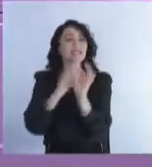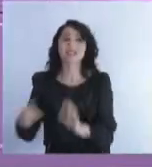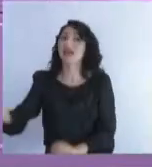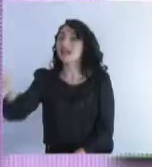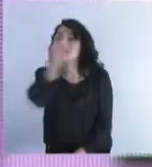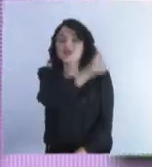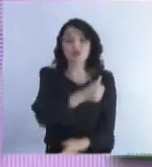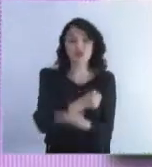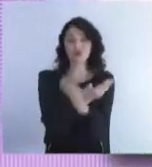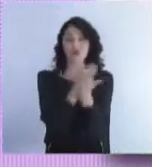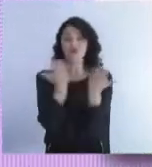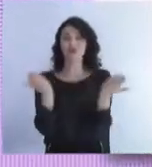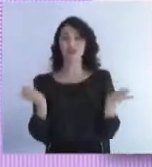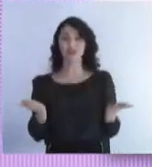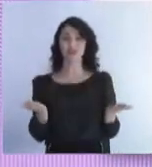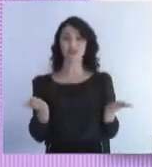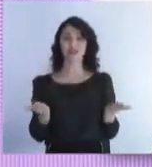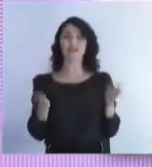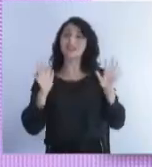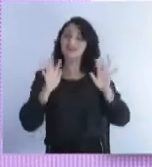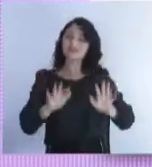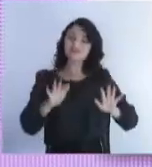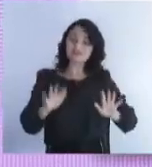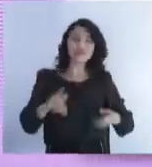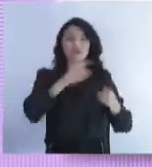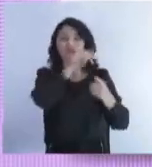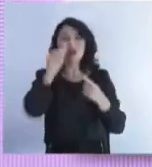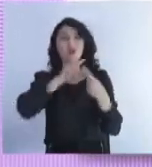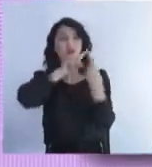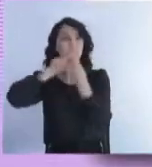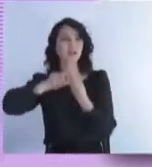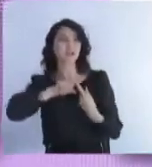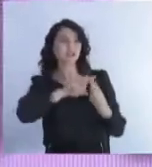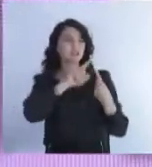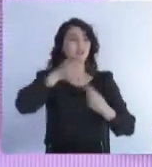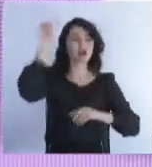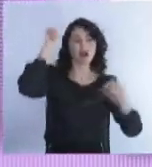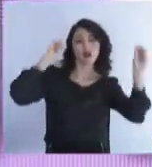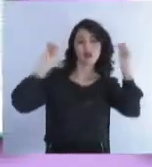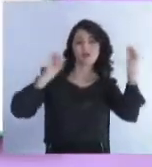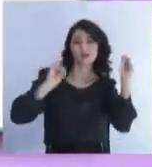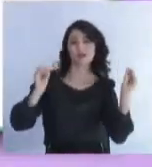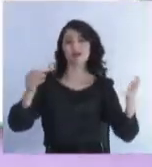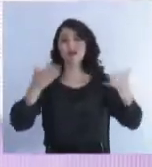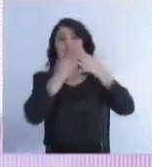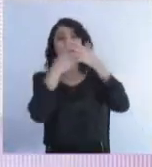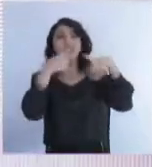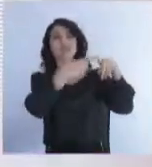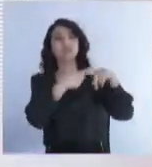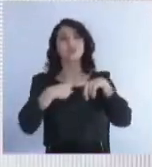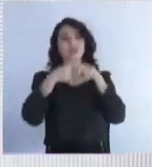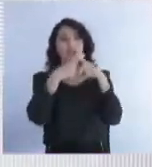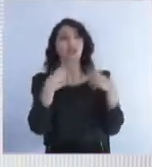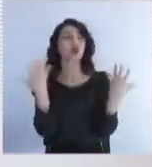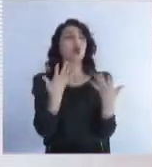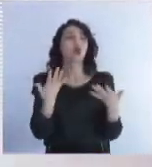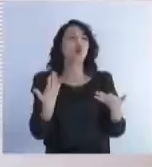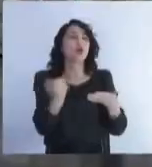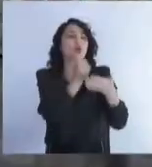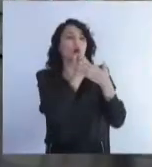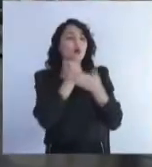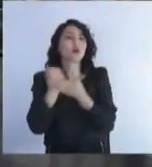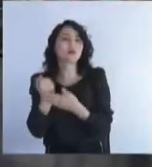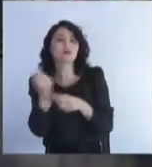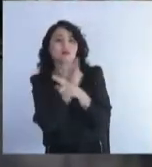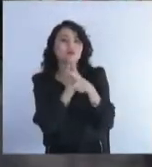ahí, por toda la participación que han tenido, por los comentarios a través de las redes sociales, de cómo nos han acompañado a través